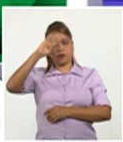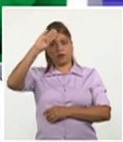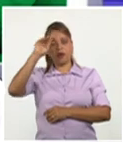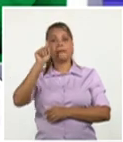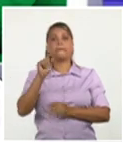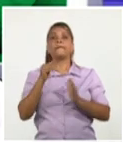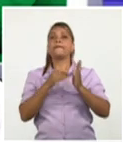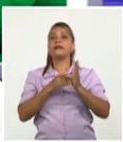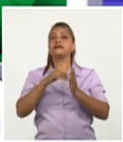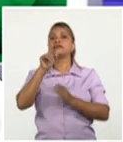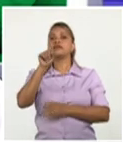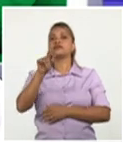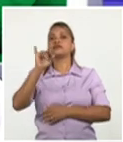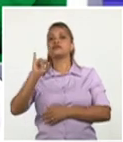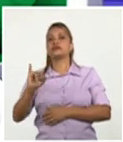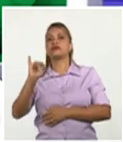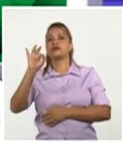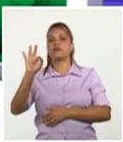1.168,